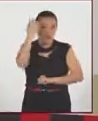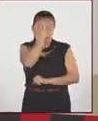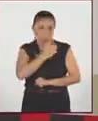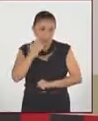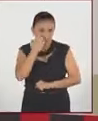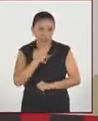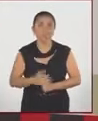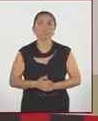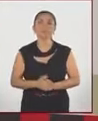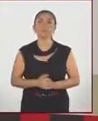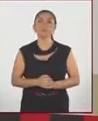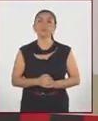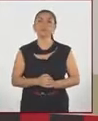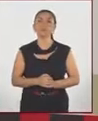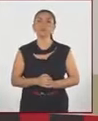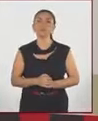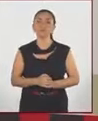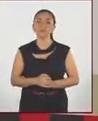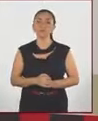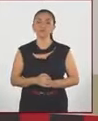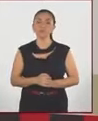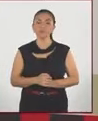Okay.